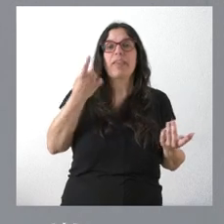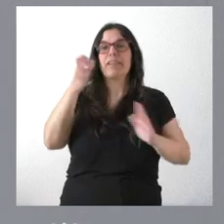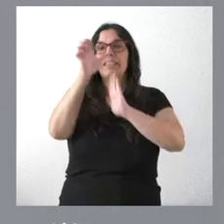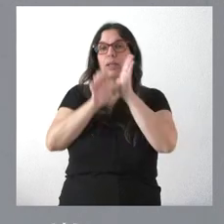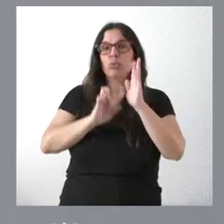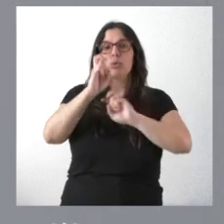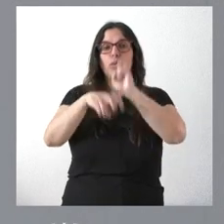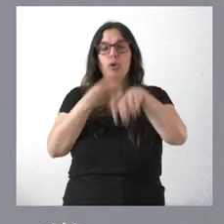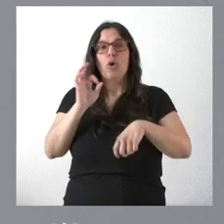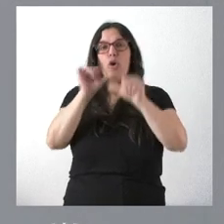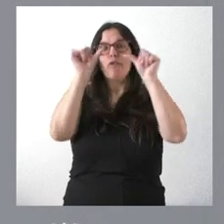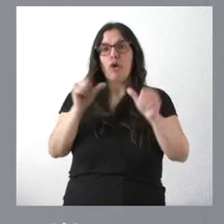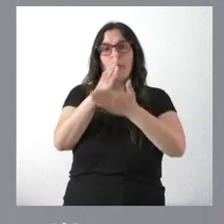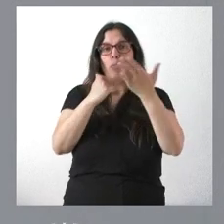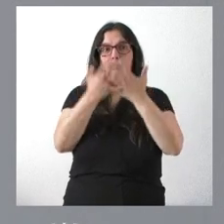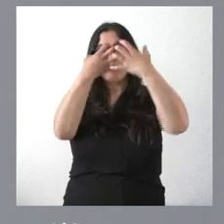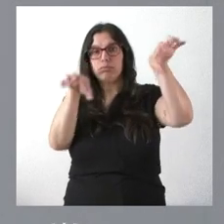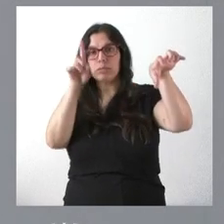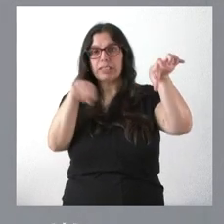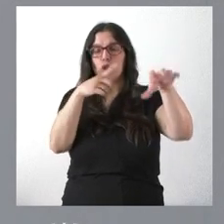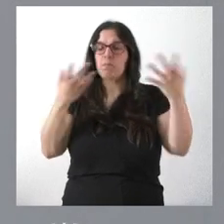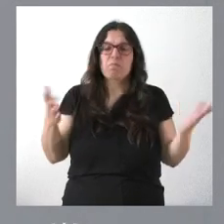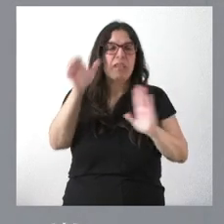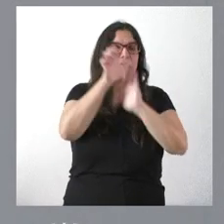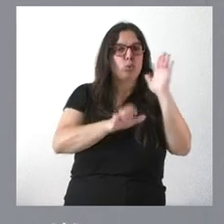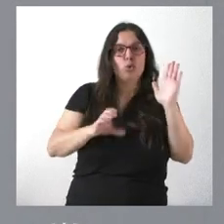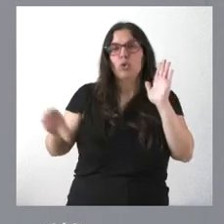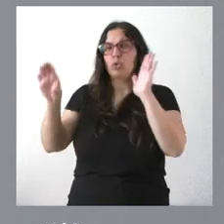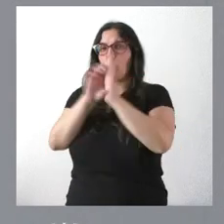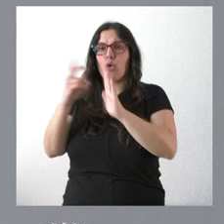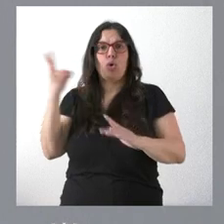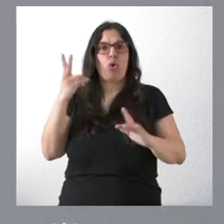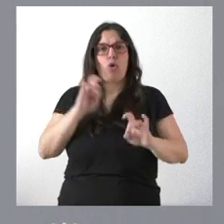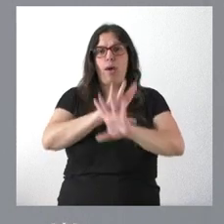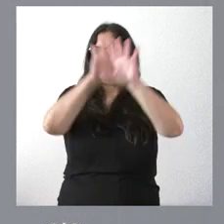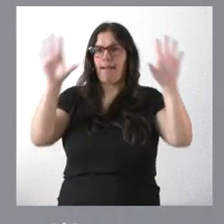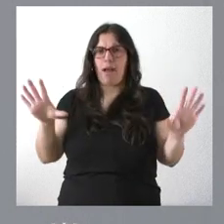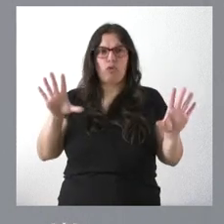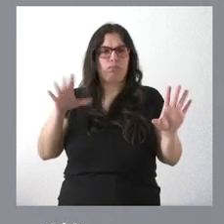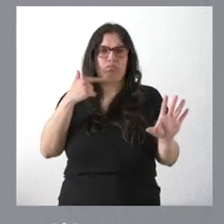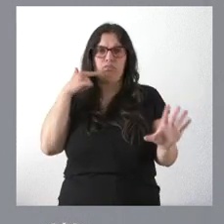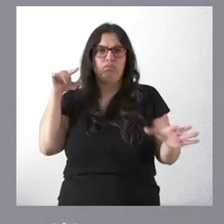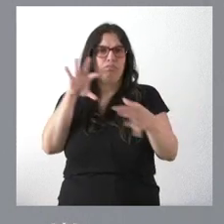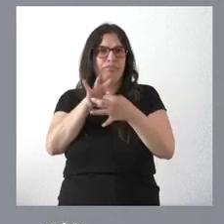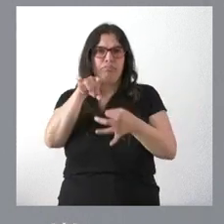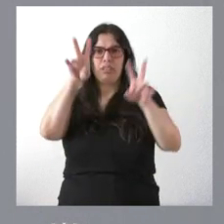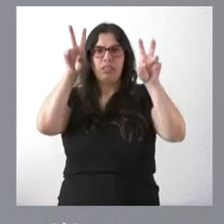Autonomía o de la composición de la comunidad, el Estatuto de Autonomía y la Constitución es clara sobre este asunto y, por tanto, a ese